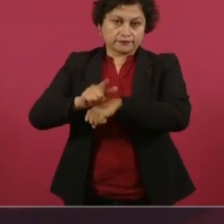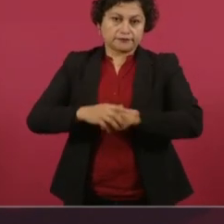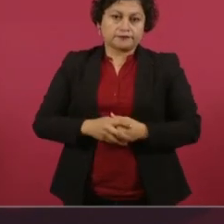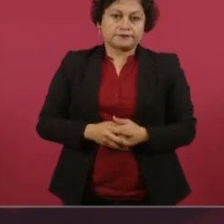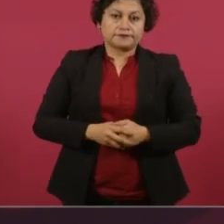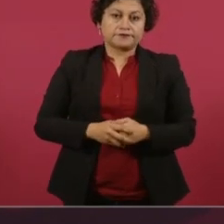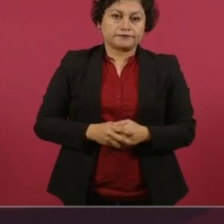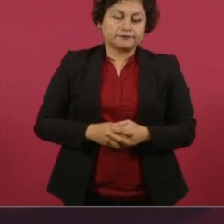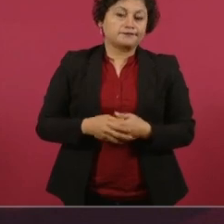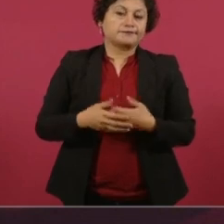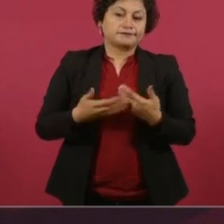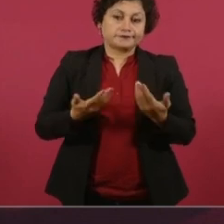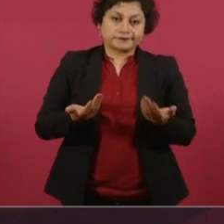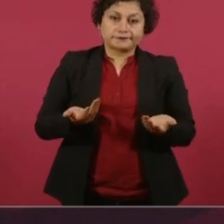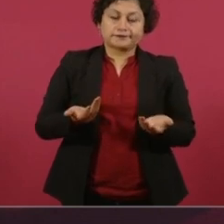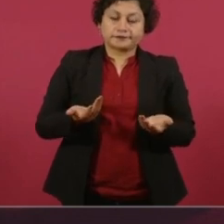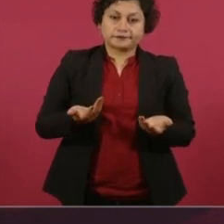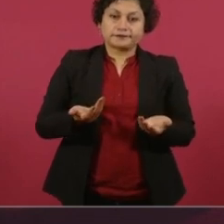en efecto,